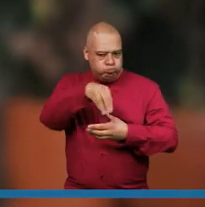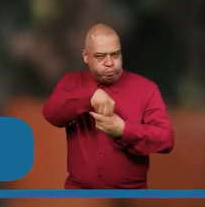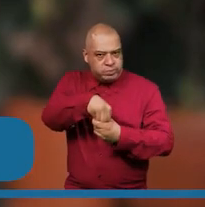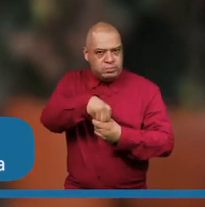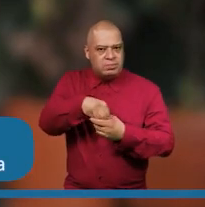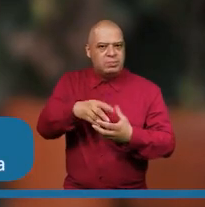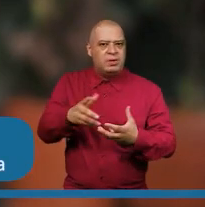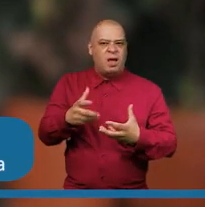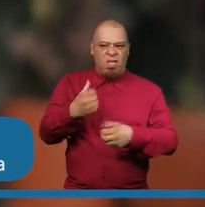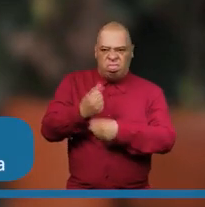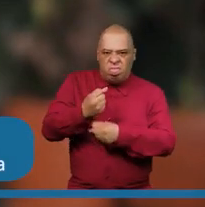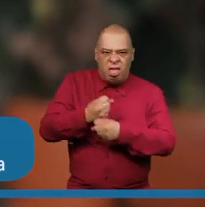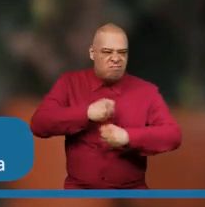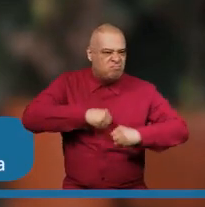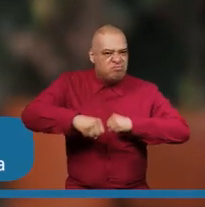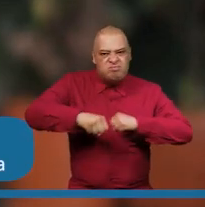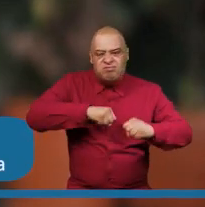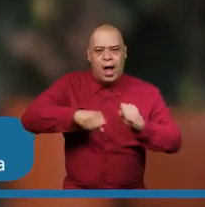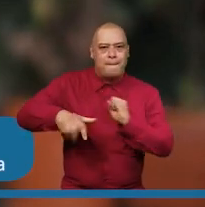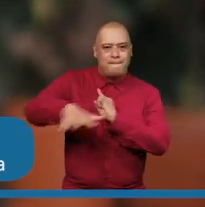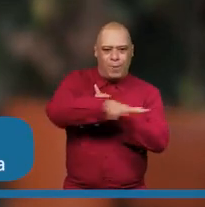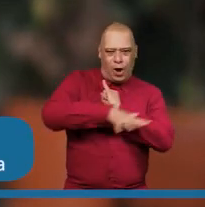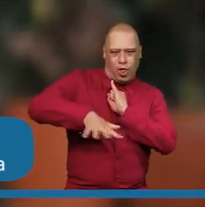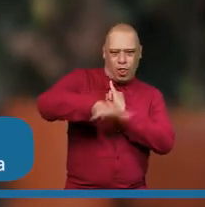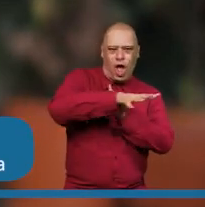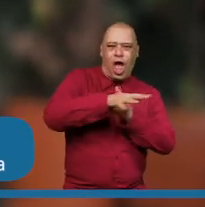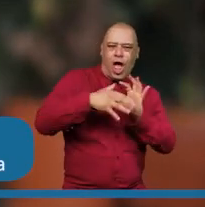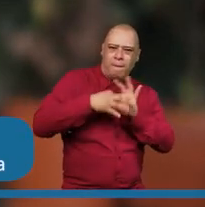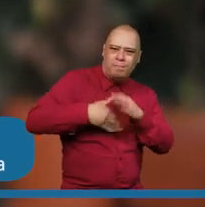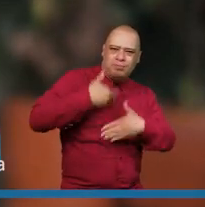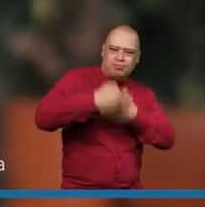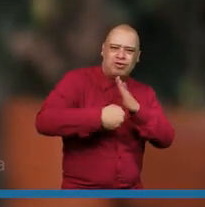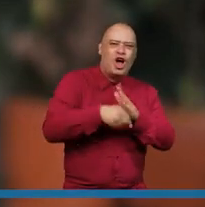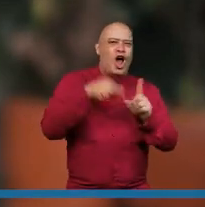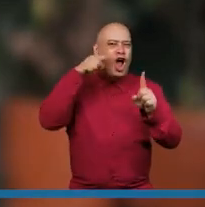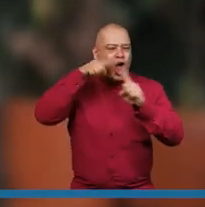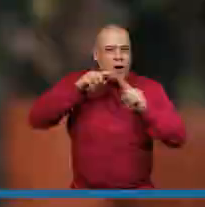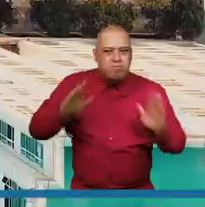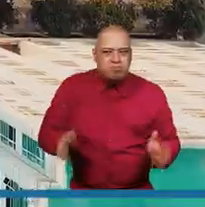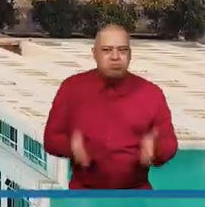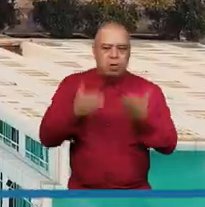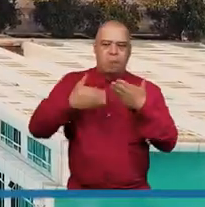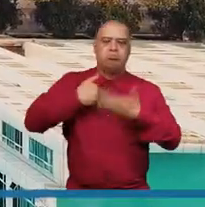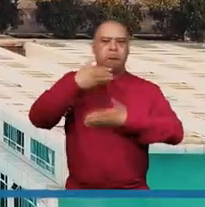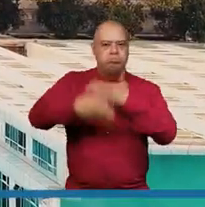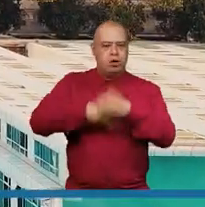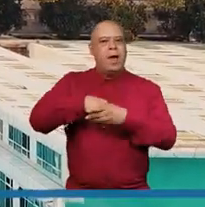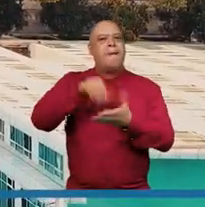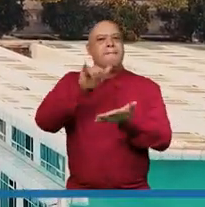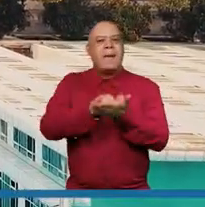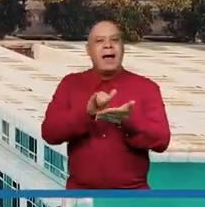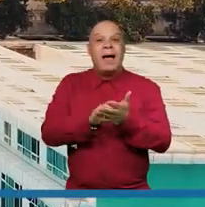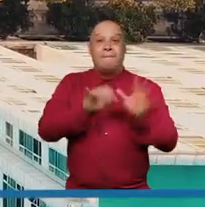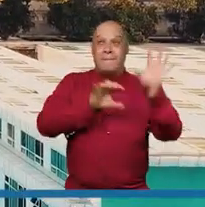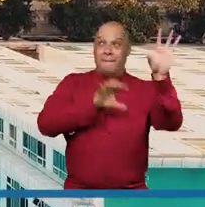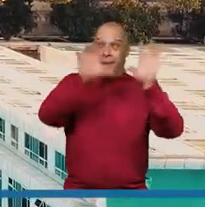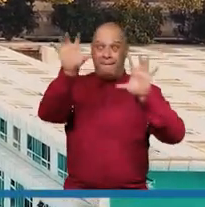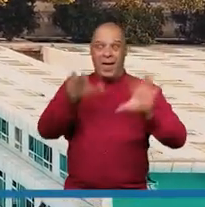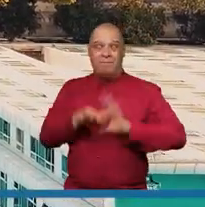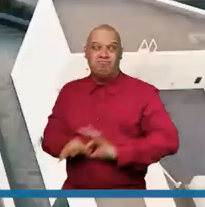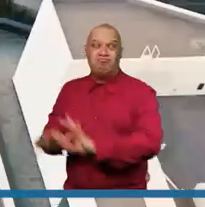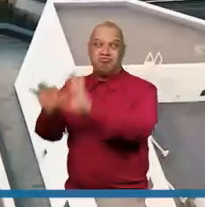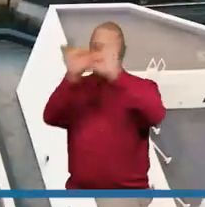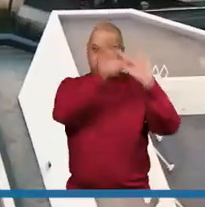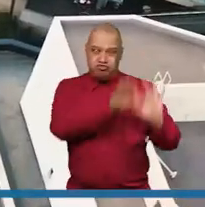voluntad de trabajar desde la perspectiva metropolitana, ha promovido y está en el trabajo de promover esas redes de